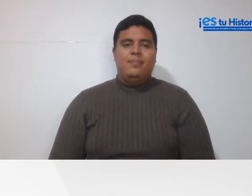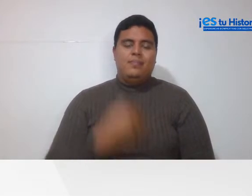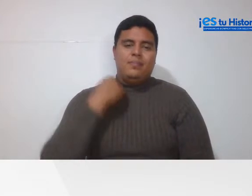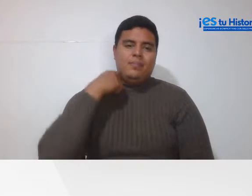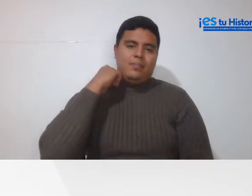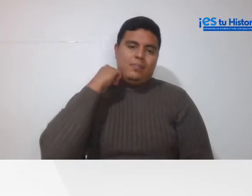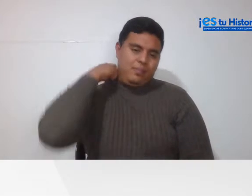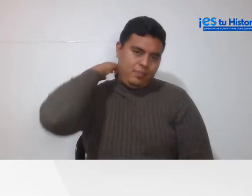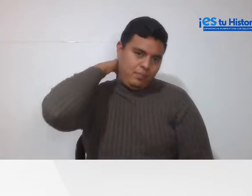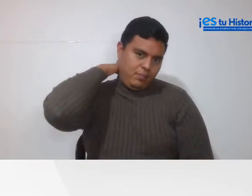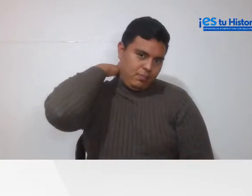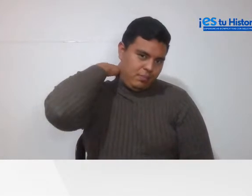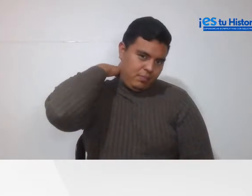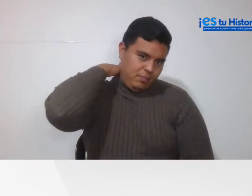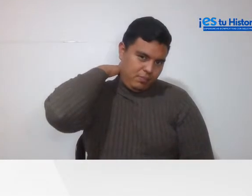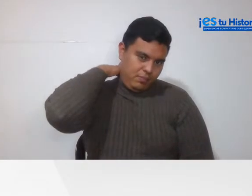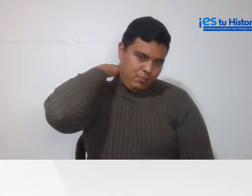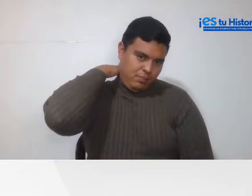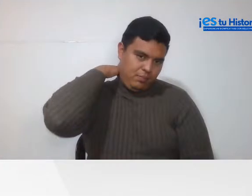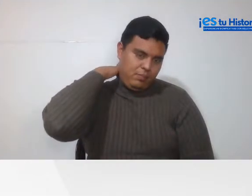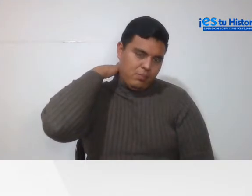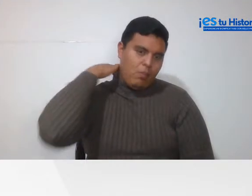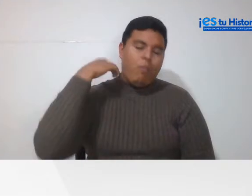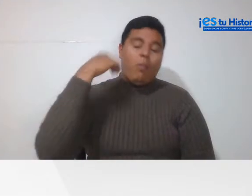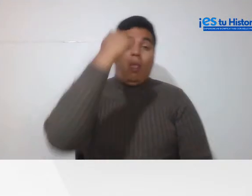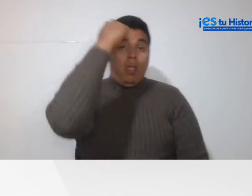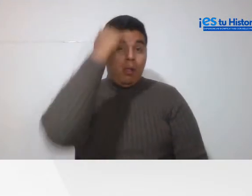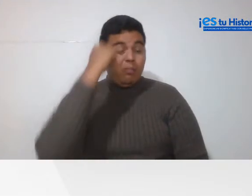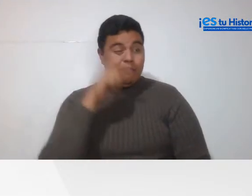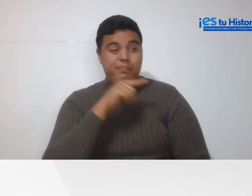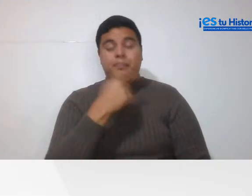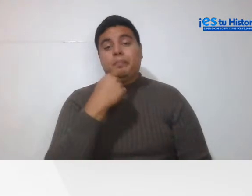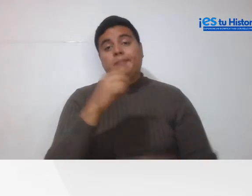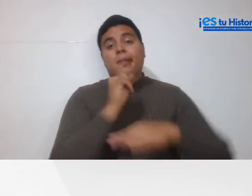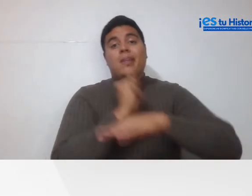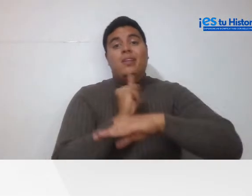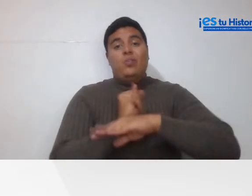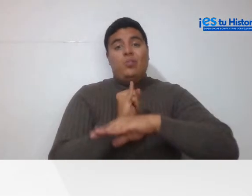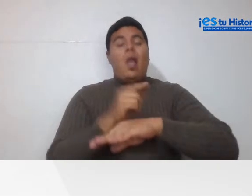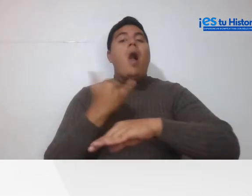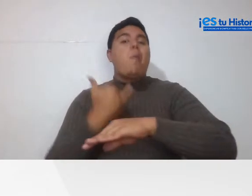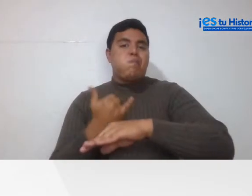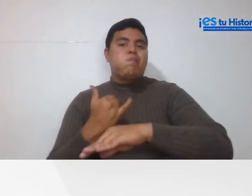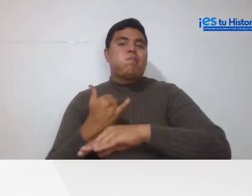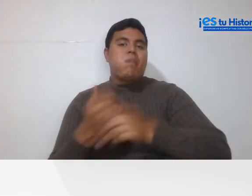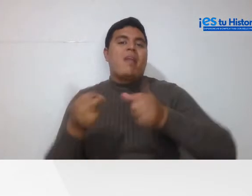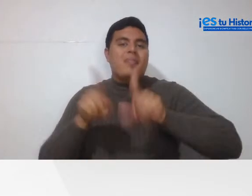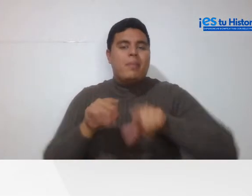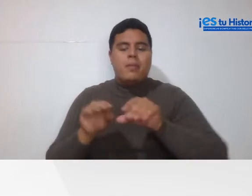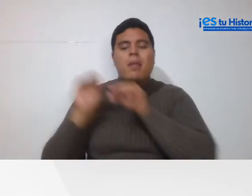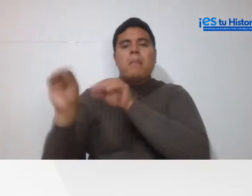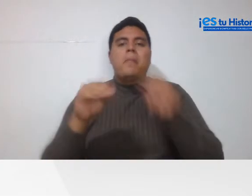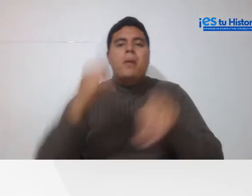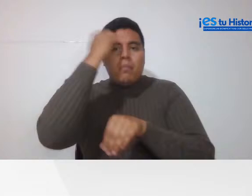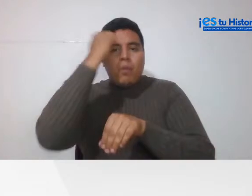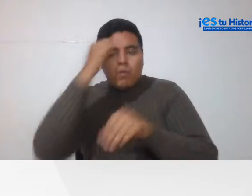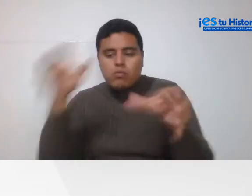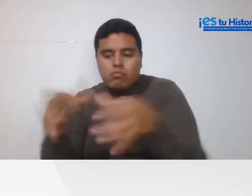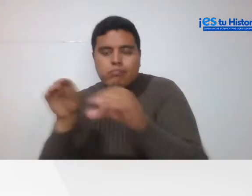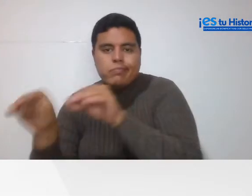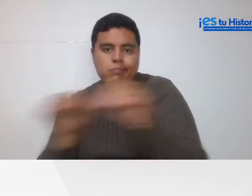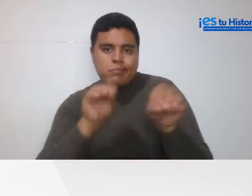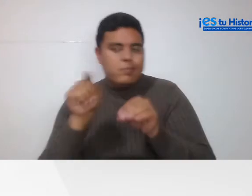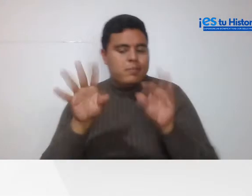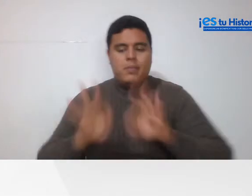La institución es formadora de maestros, es lo más importante. Y que, pues, no, que estemos muy pendientes, que